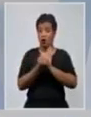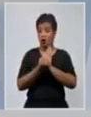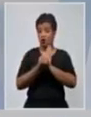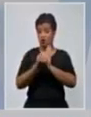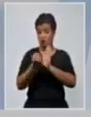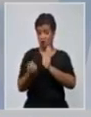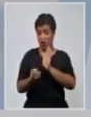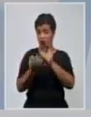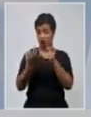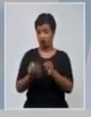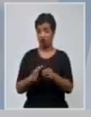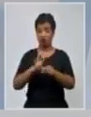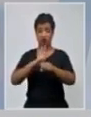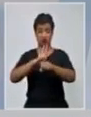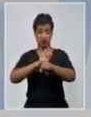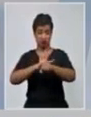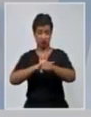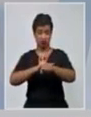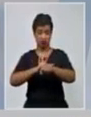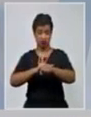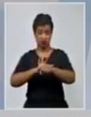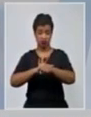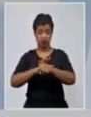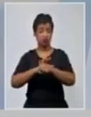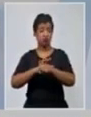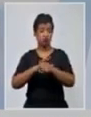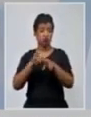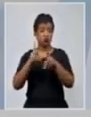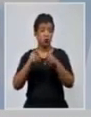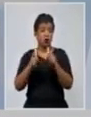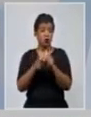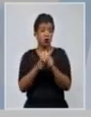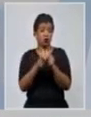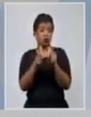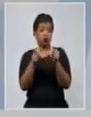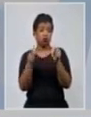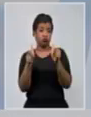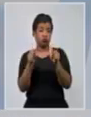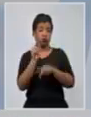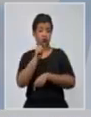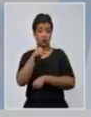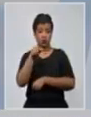confirmados activos también un número elevado de casos.